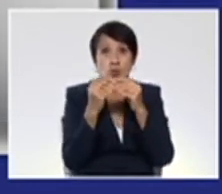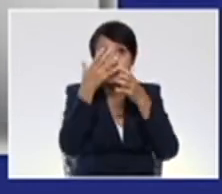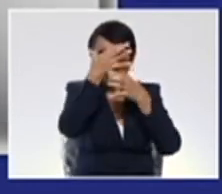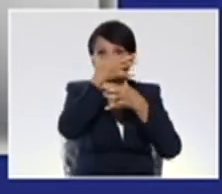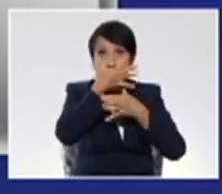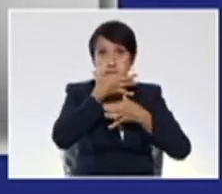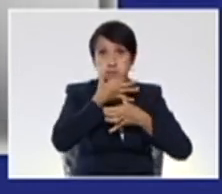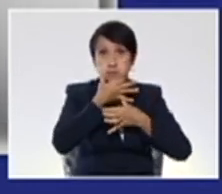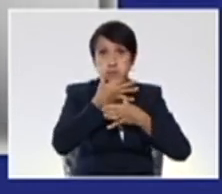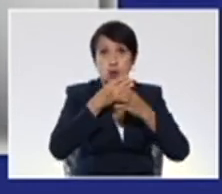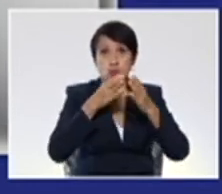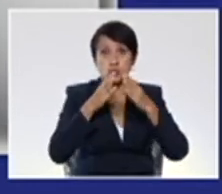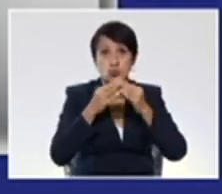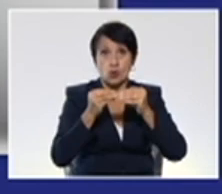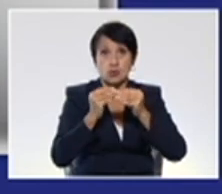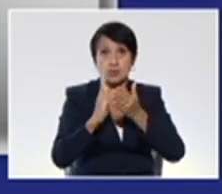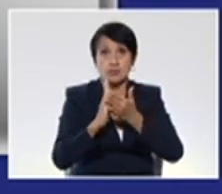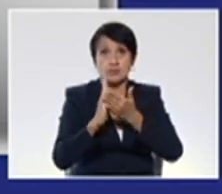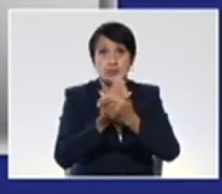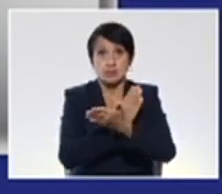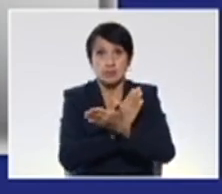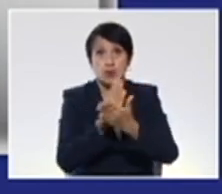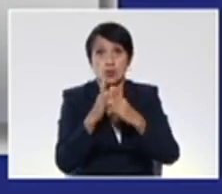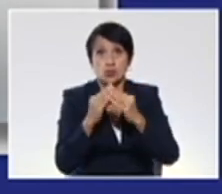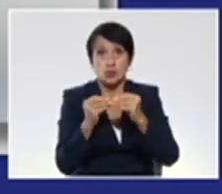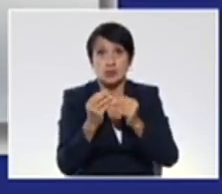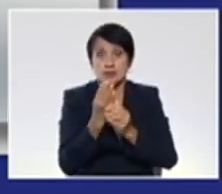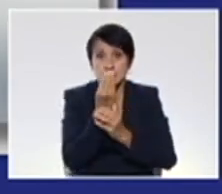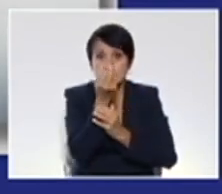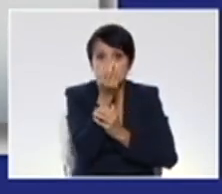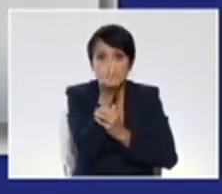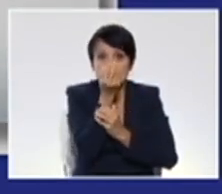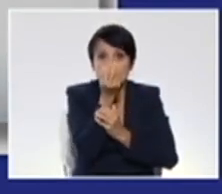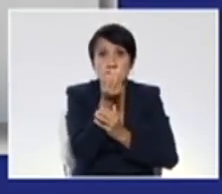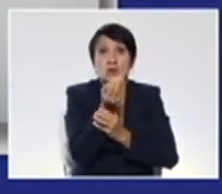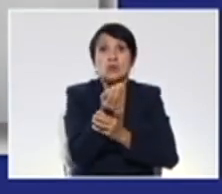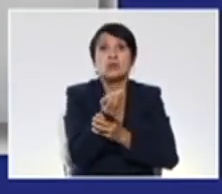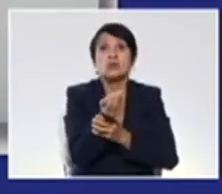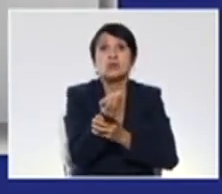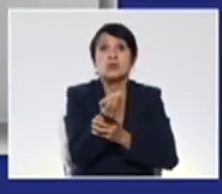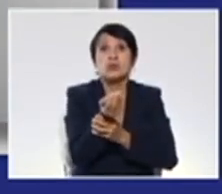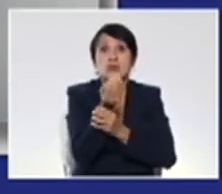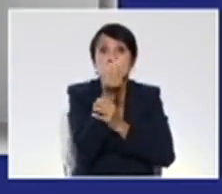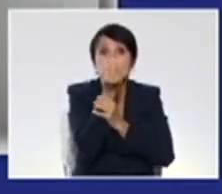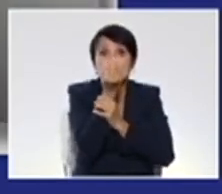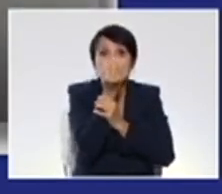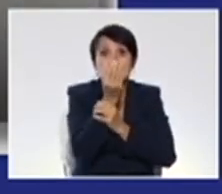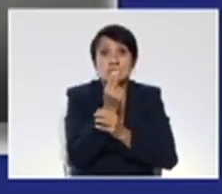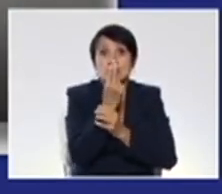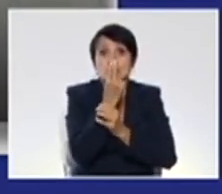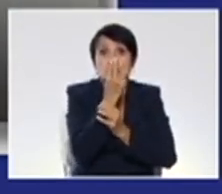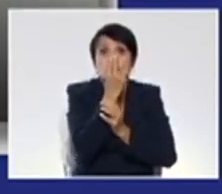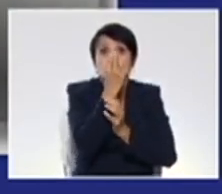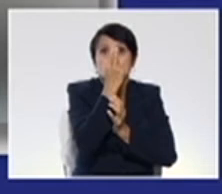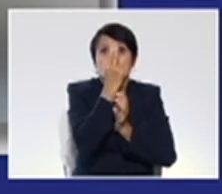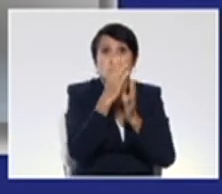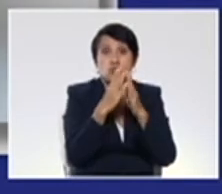respira y se puede quitar. Respira y bota. Ahí está saliendo el vapor.